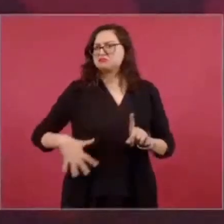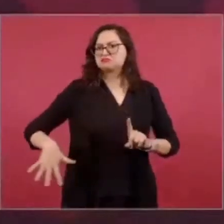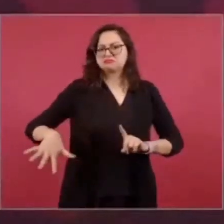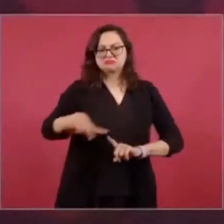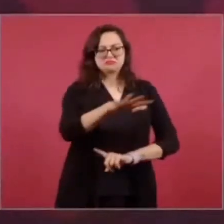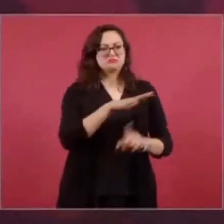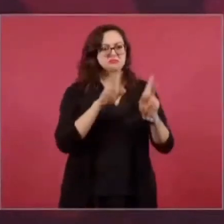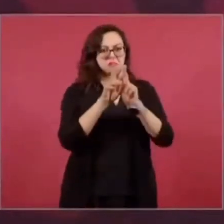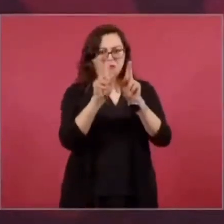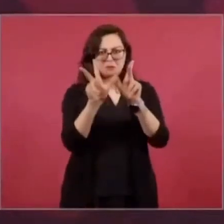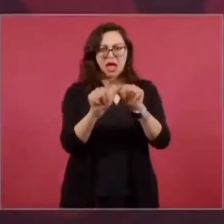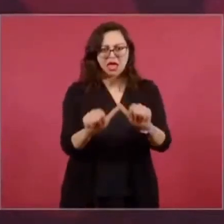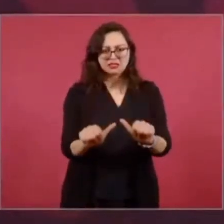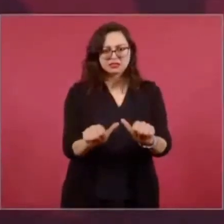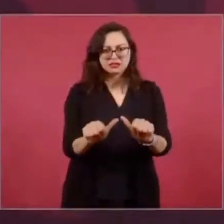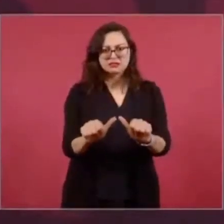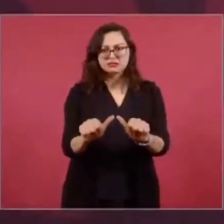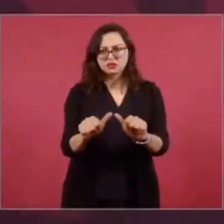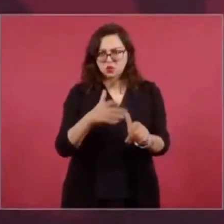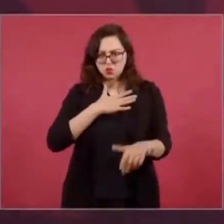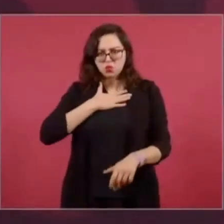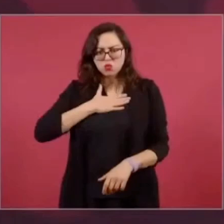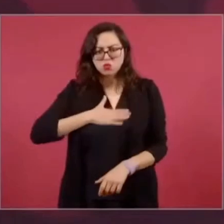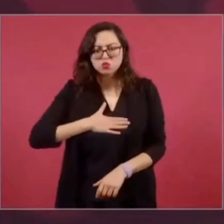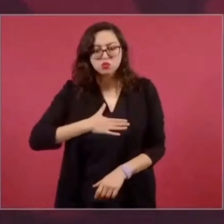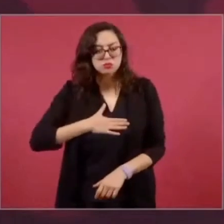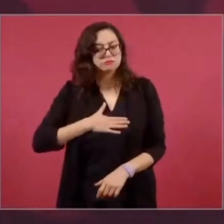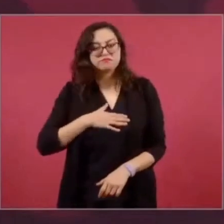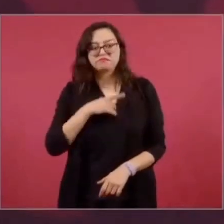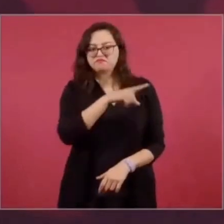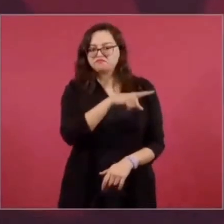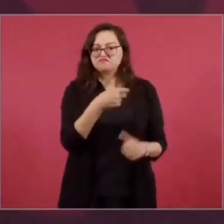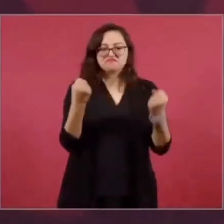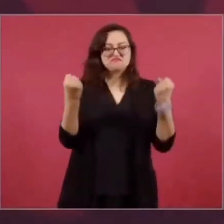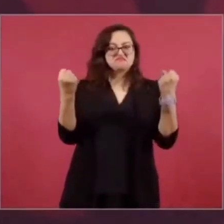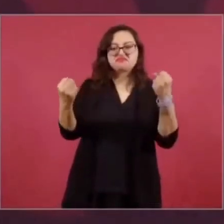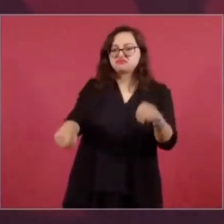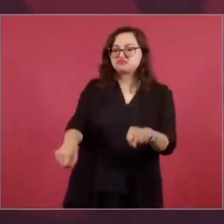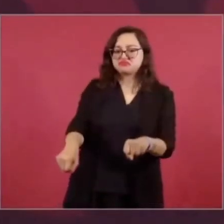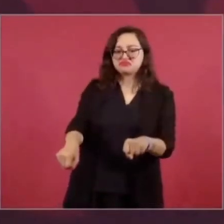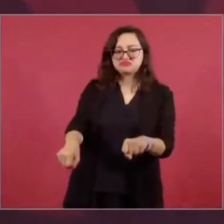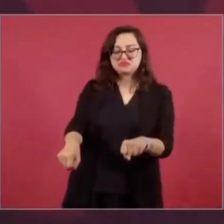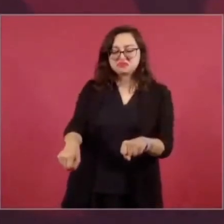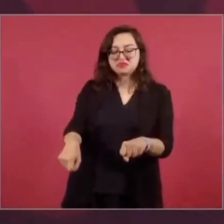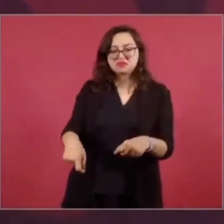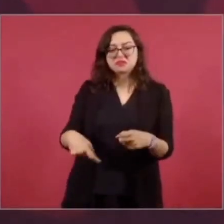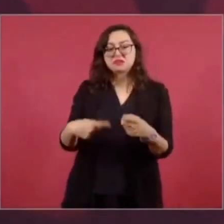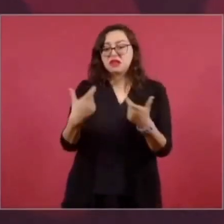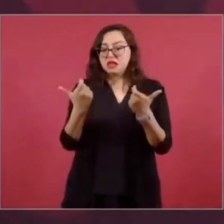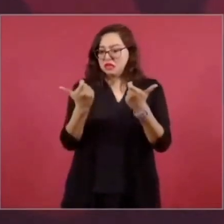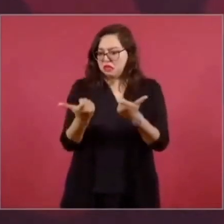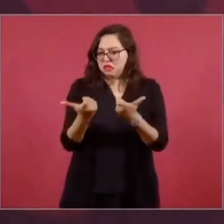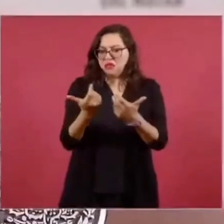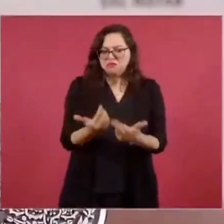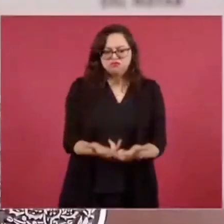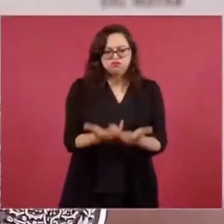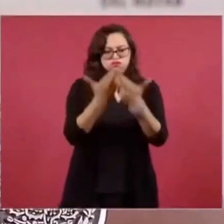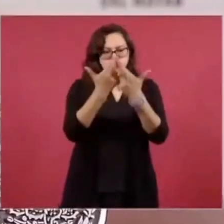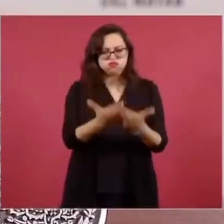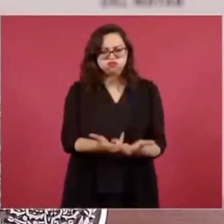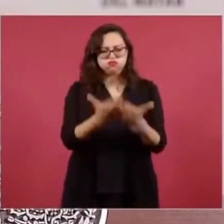sino en la fuerza. Y esa prosperidad solo beneficia a una